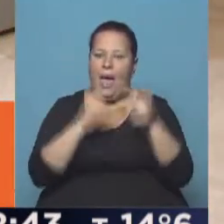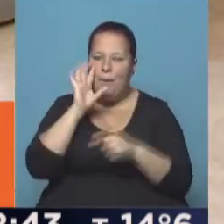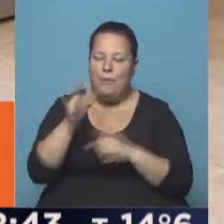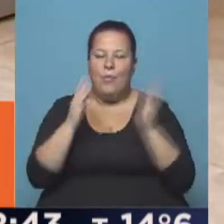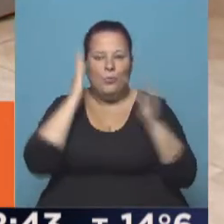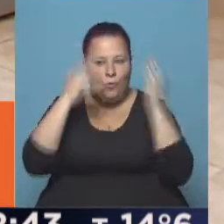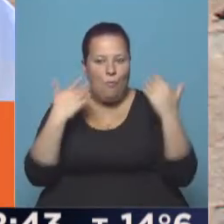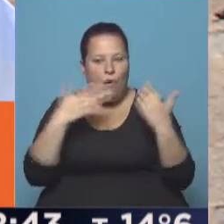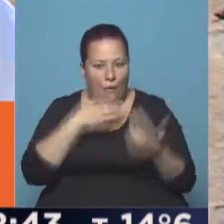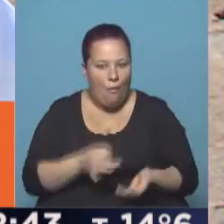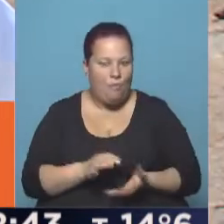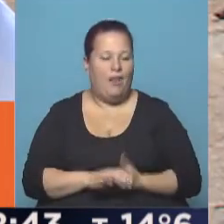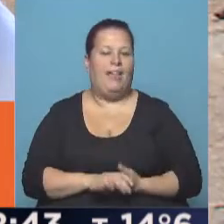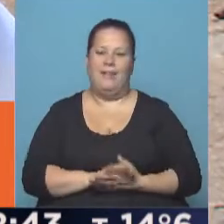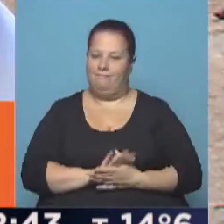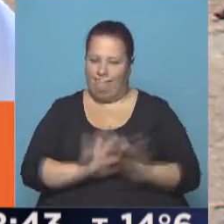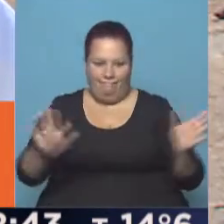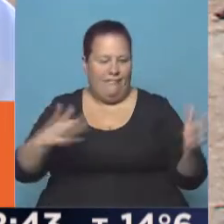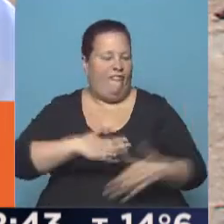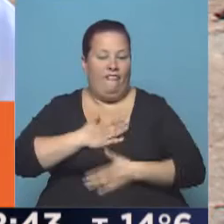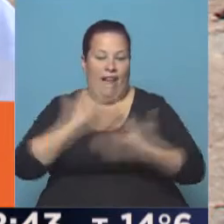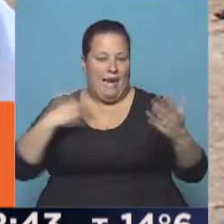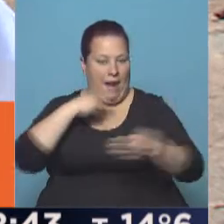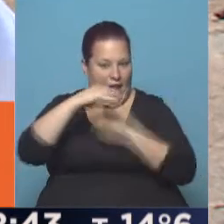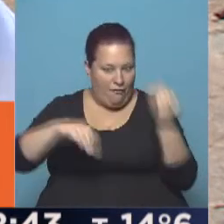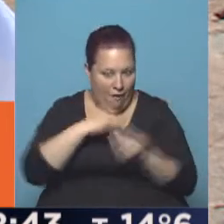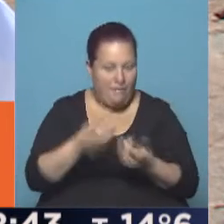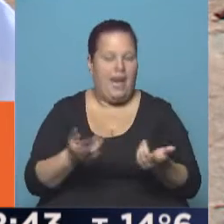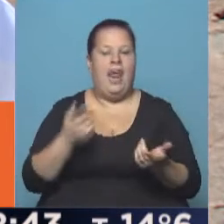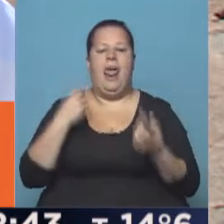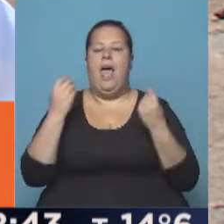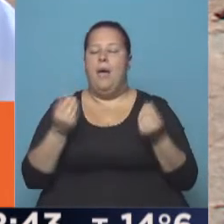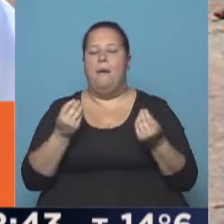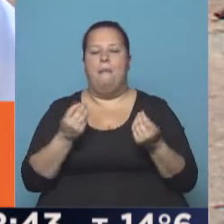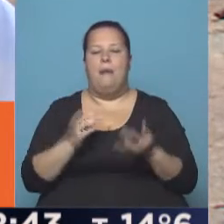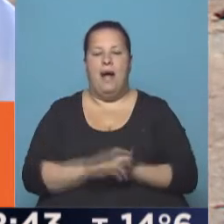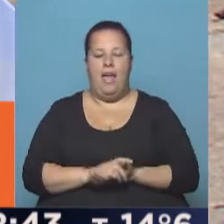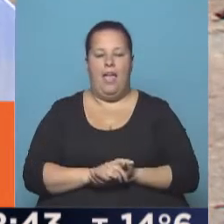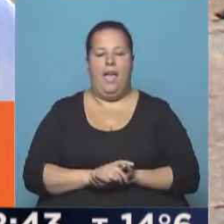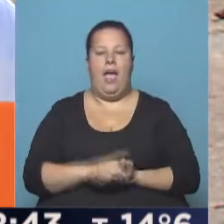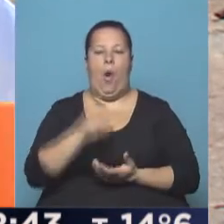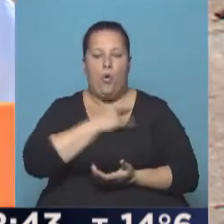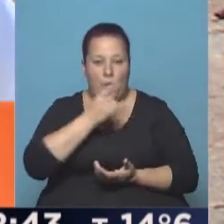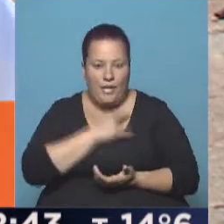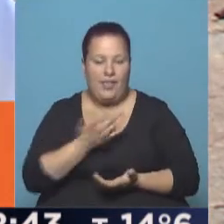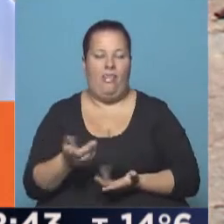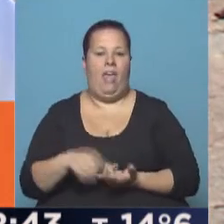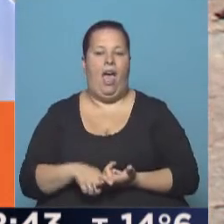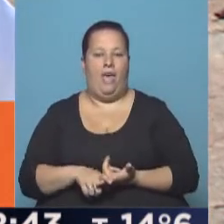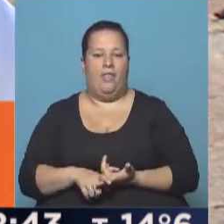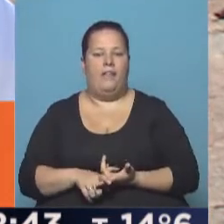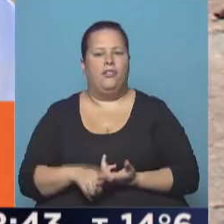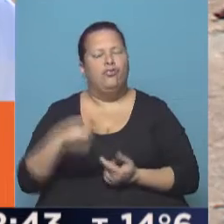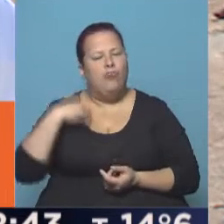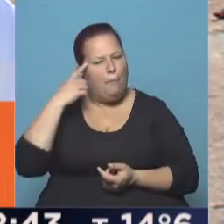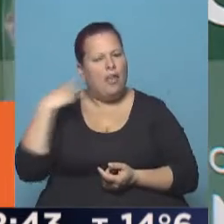sueño más cerca, es una satisfacción para la familia, para la universidad, y yo